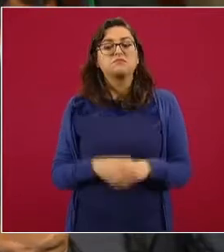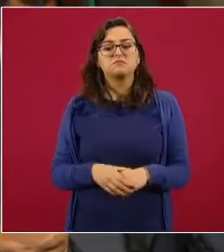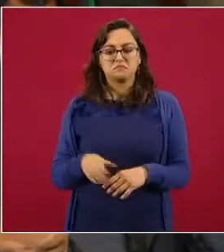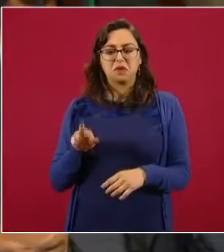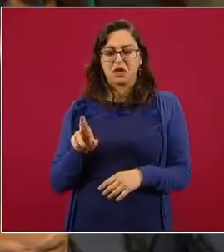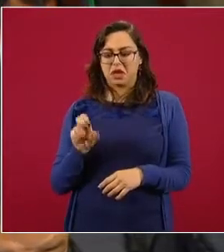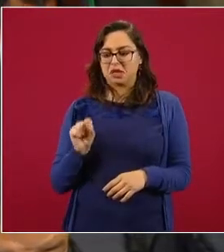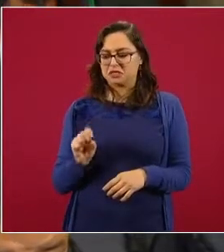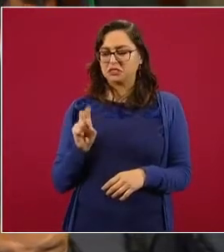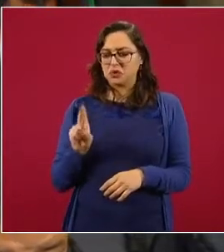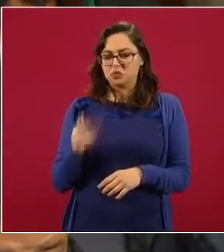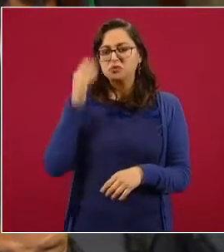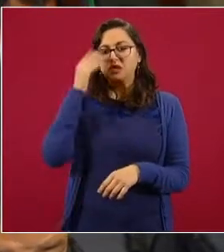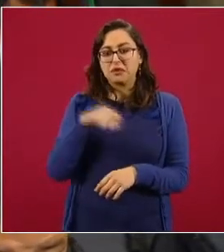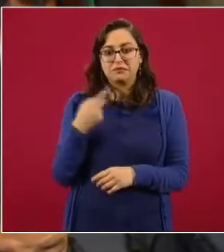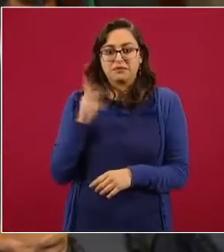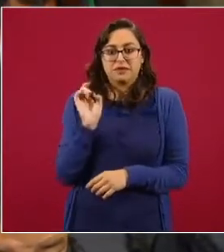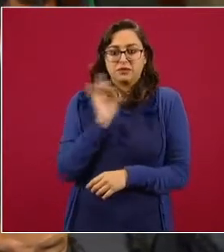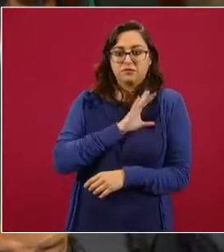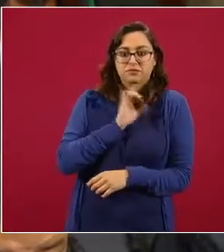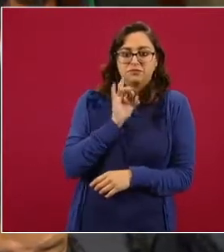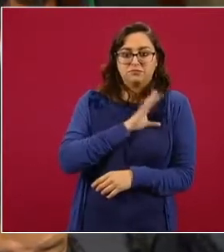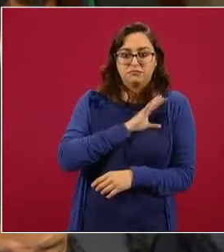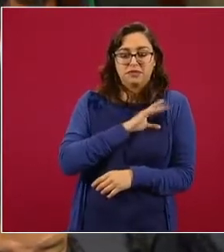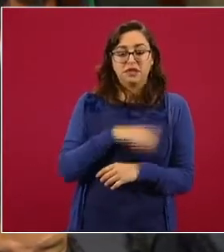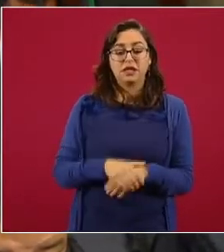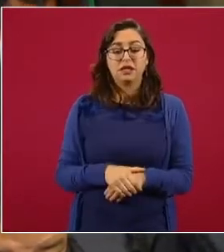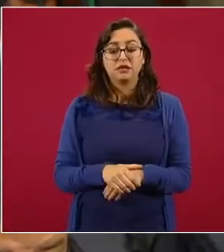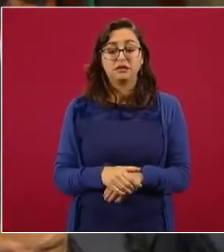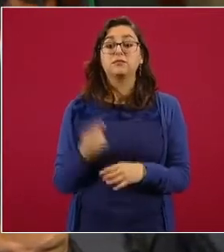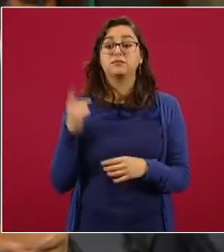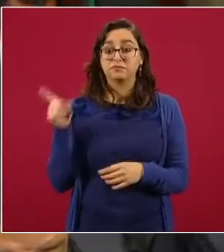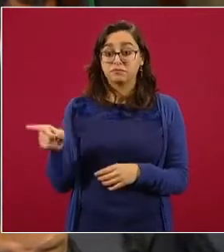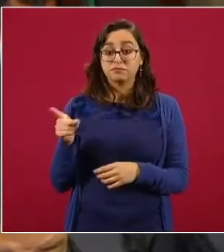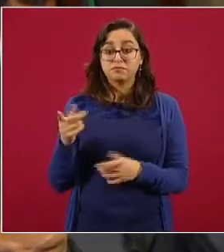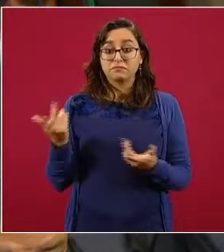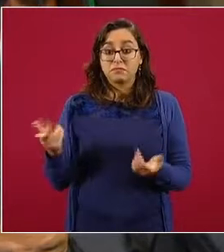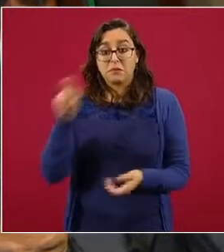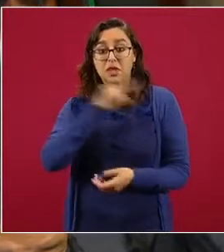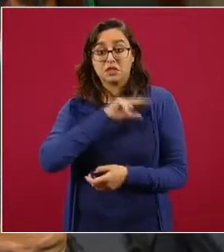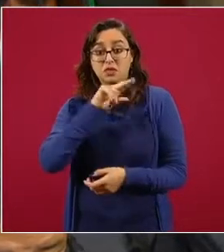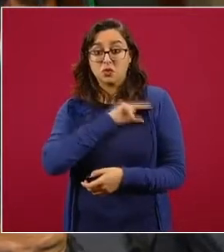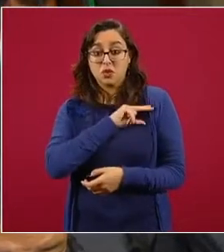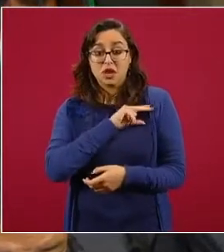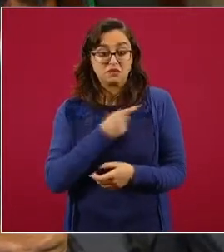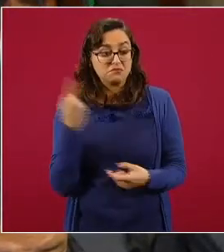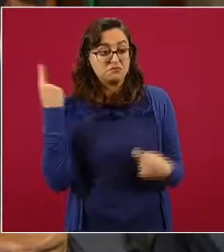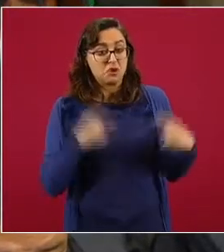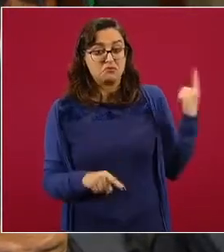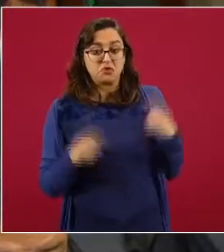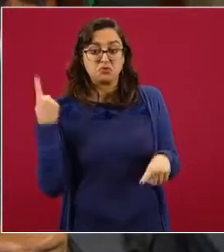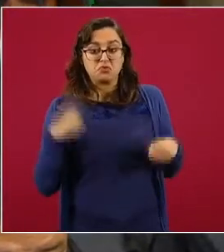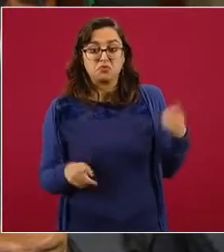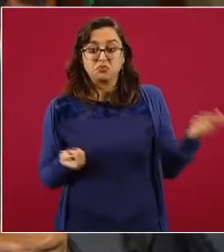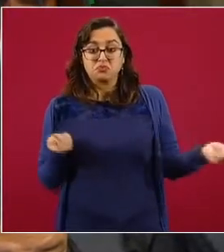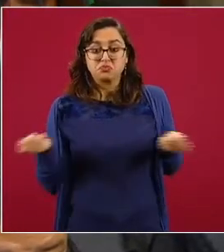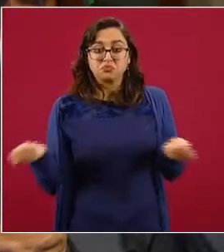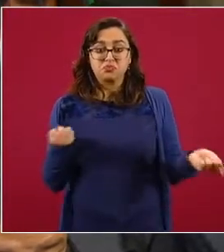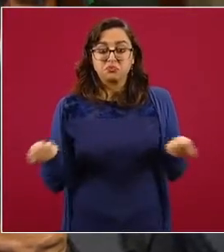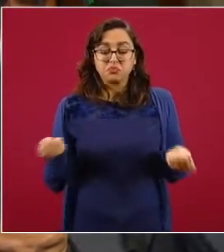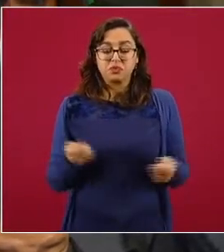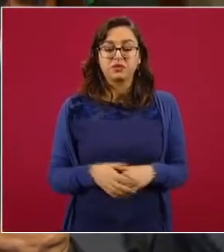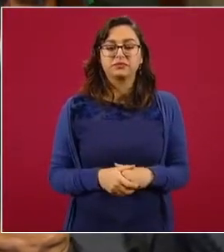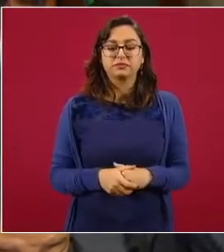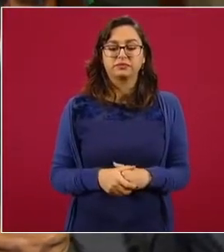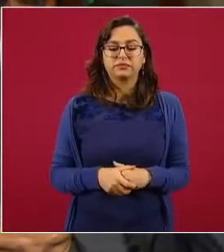le tienen miedo a esta empresa. Un ente del gobierno depende de lo que diga un particular. En el mecanismo existe una junta